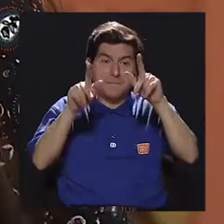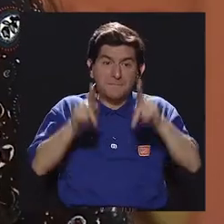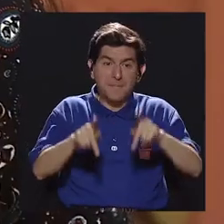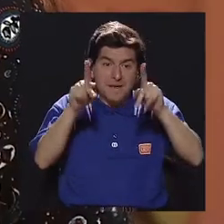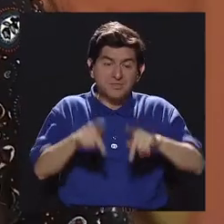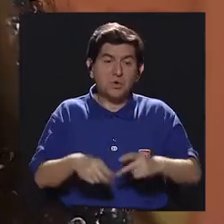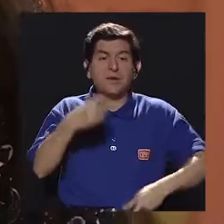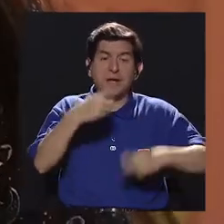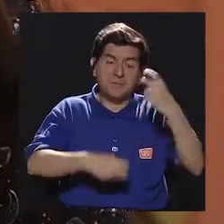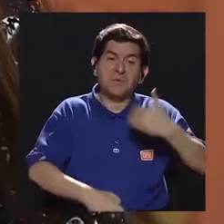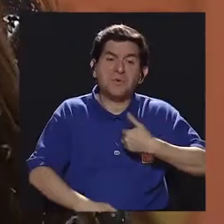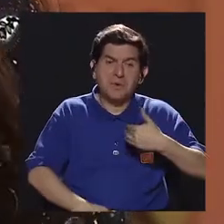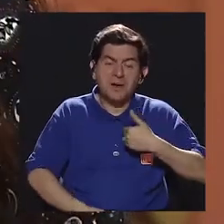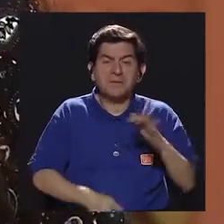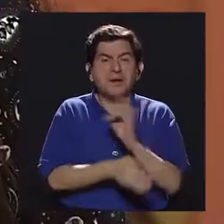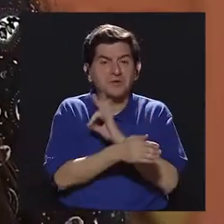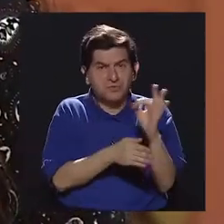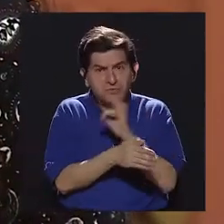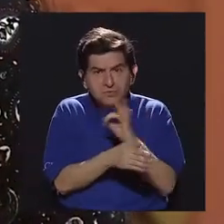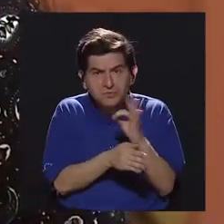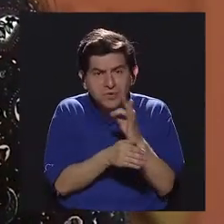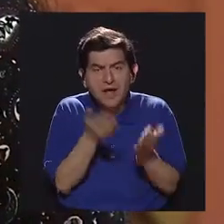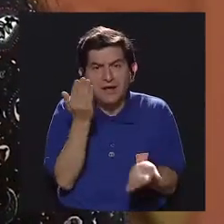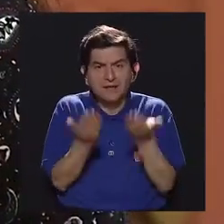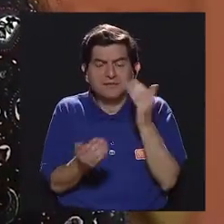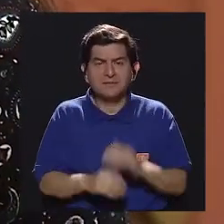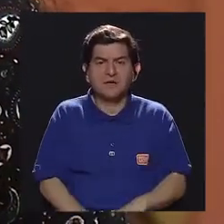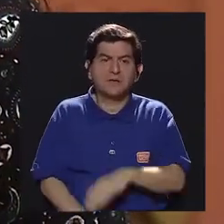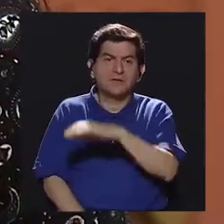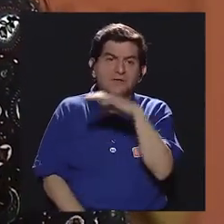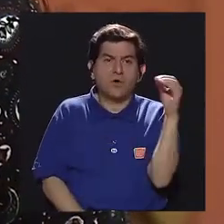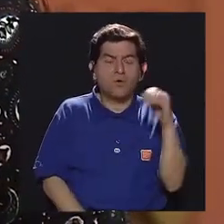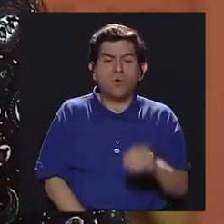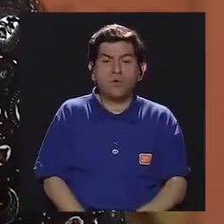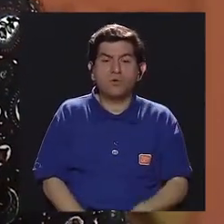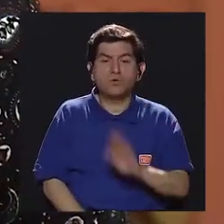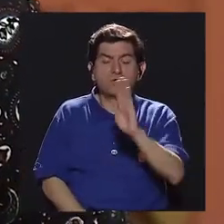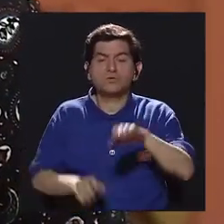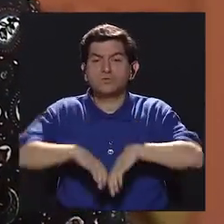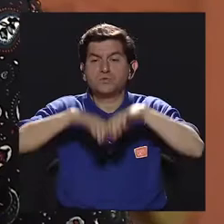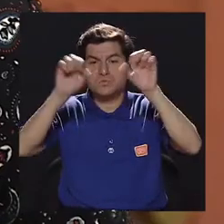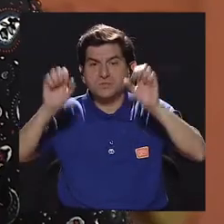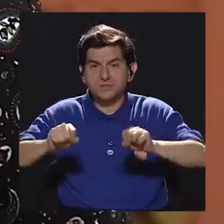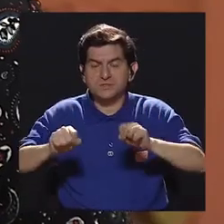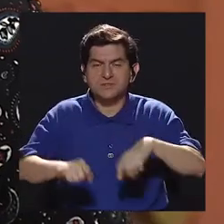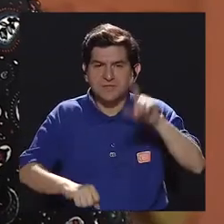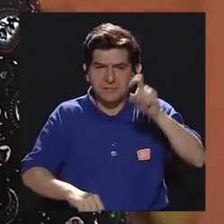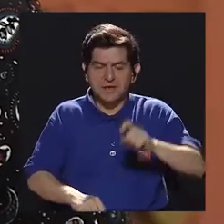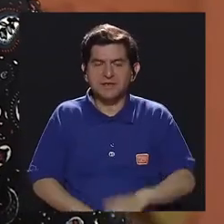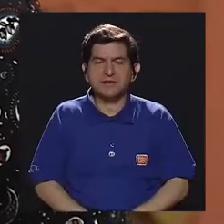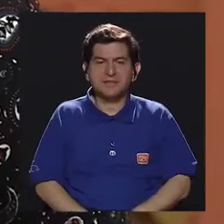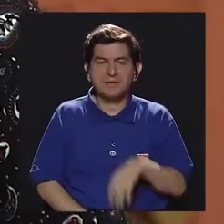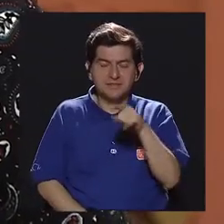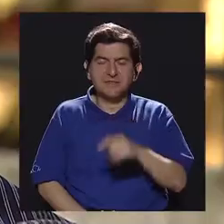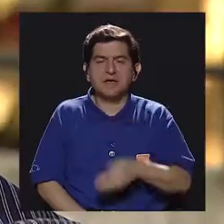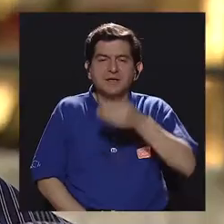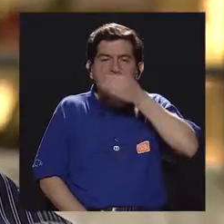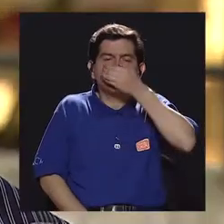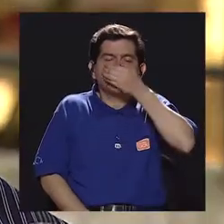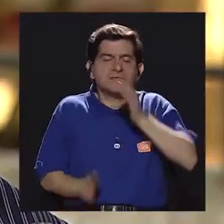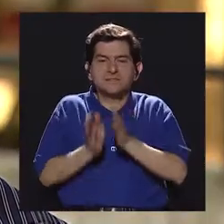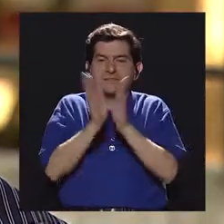otro problema funcional, okay, o sistémico que requiriera hacerlo bajo anestesia general,